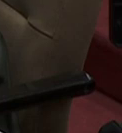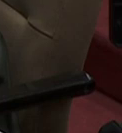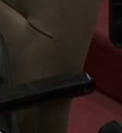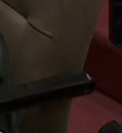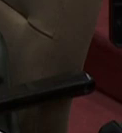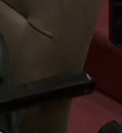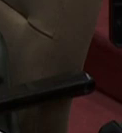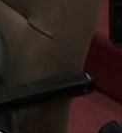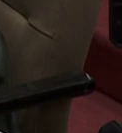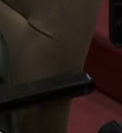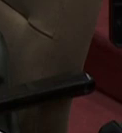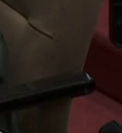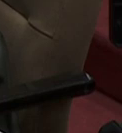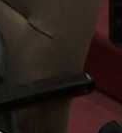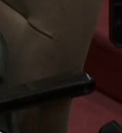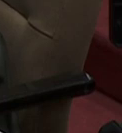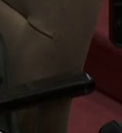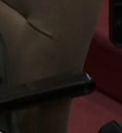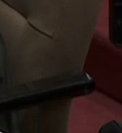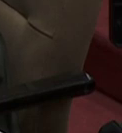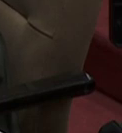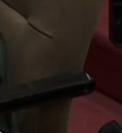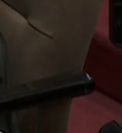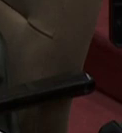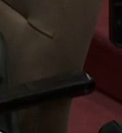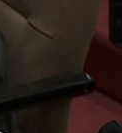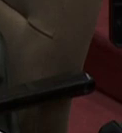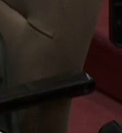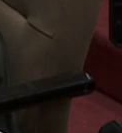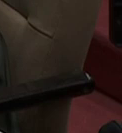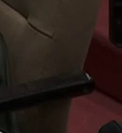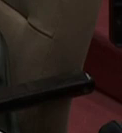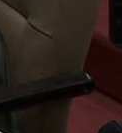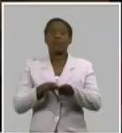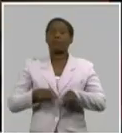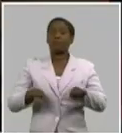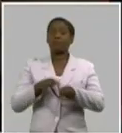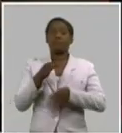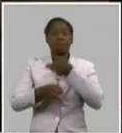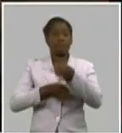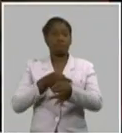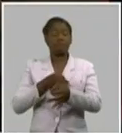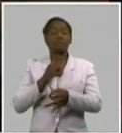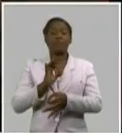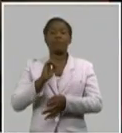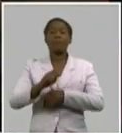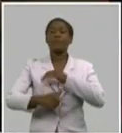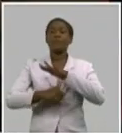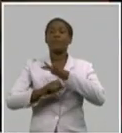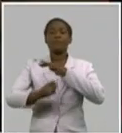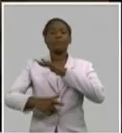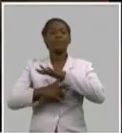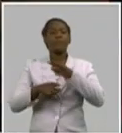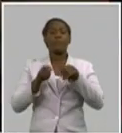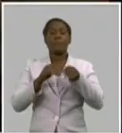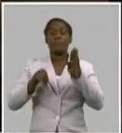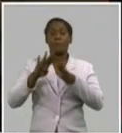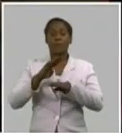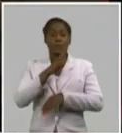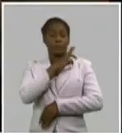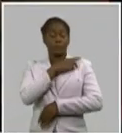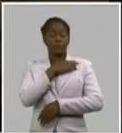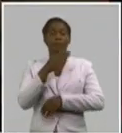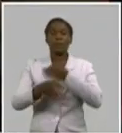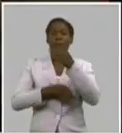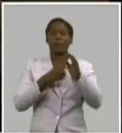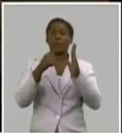todo lo que se recoge en el informe, tiene continuidad en lo que nuestro presidente de la República y el primer ministro han encaminado con el tema de los